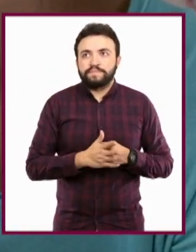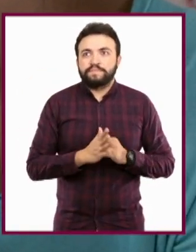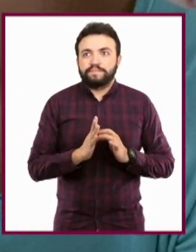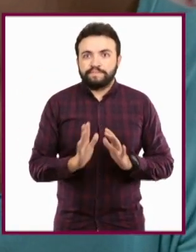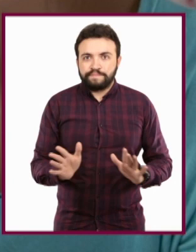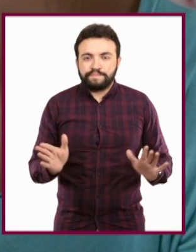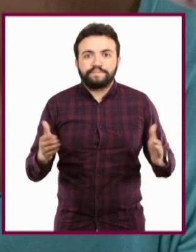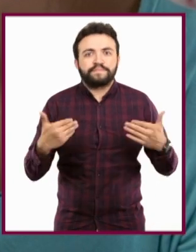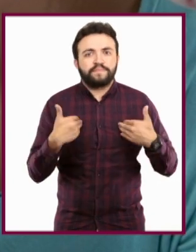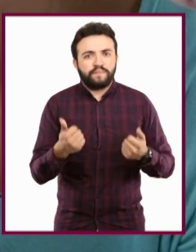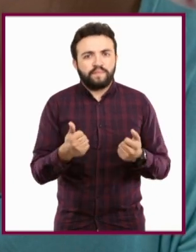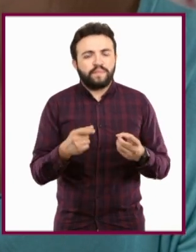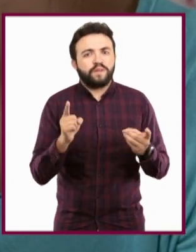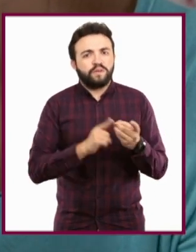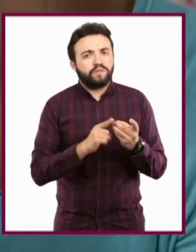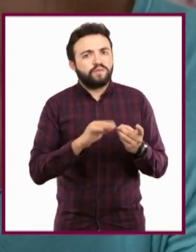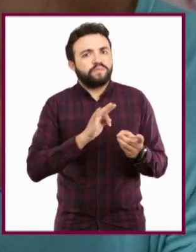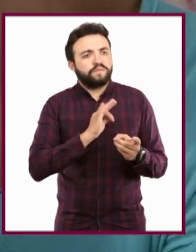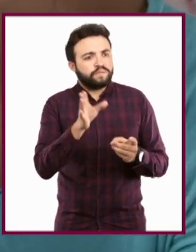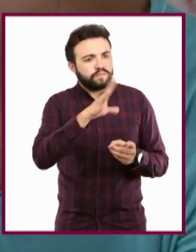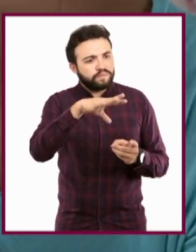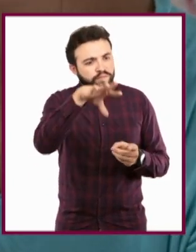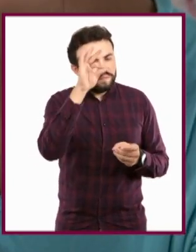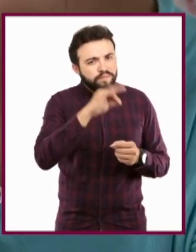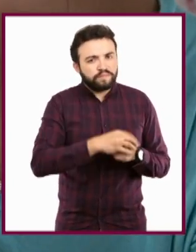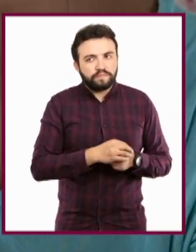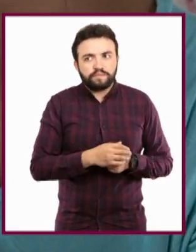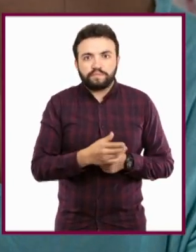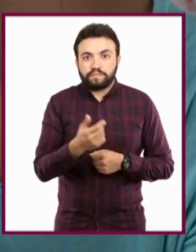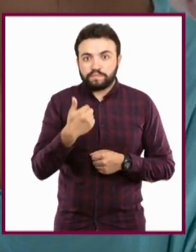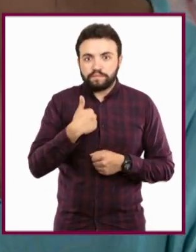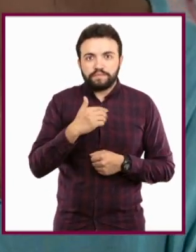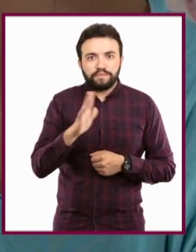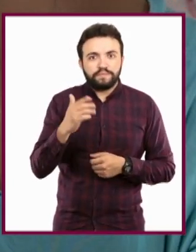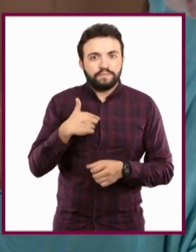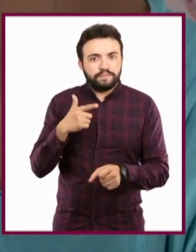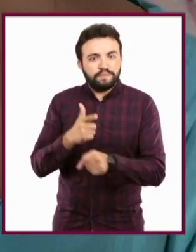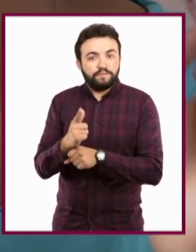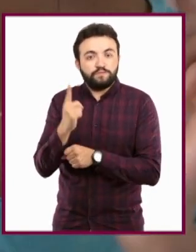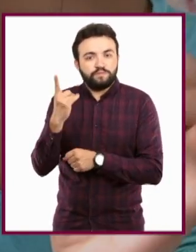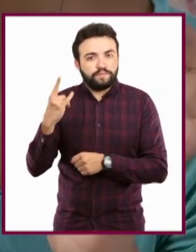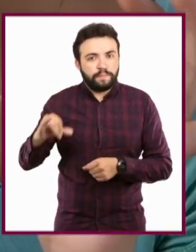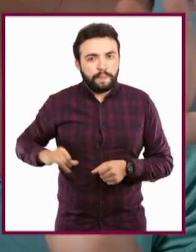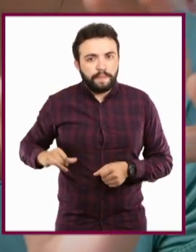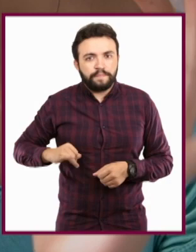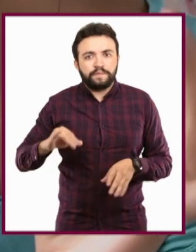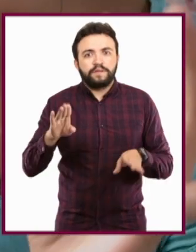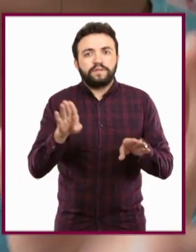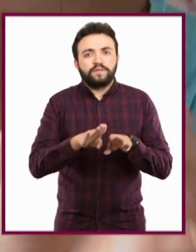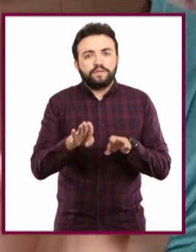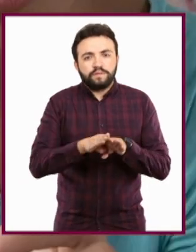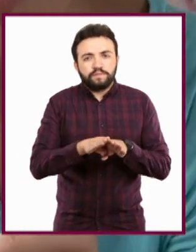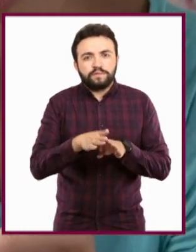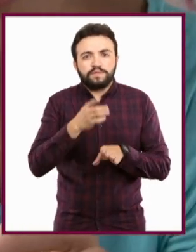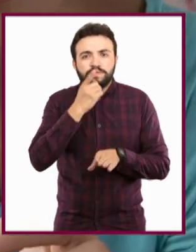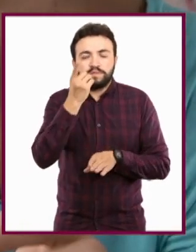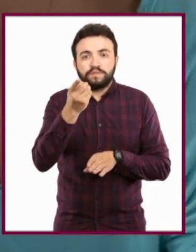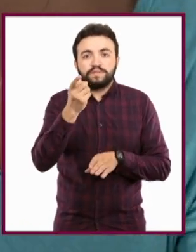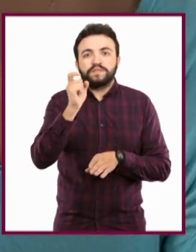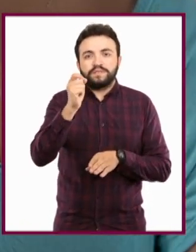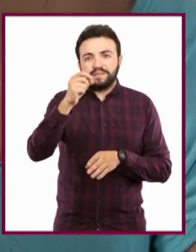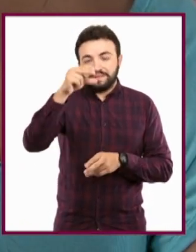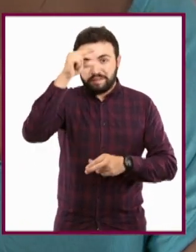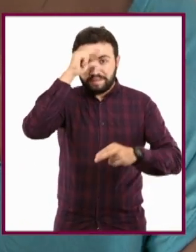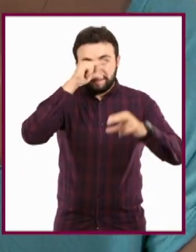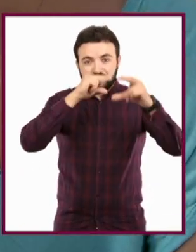Comprendo. ¿Y dónde lo podemos averiguar? Pues yo encontré algo muy interesante. Se llama la teoría de las inteligencias múltiples. ¿Quieres